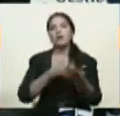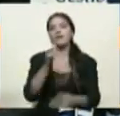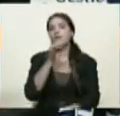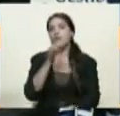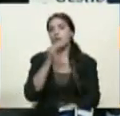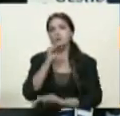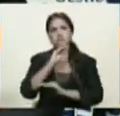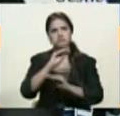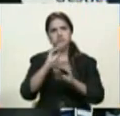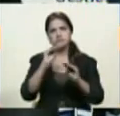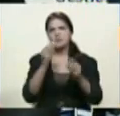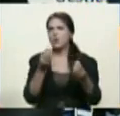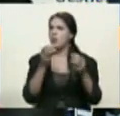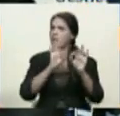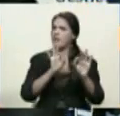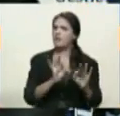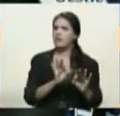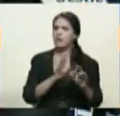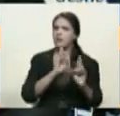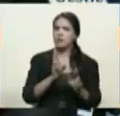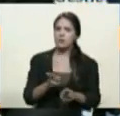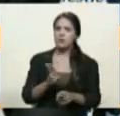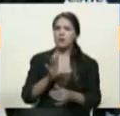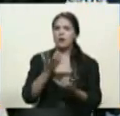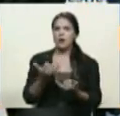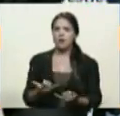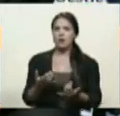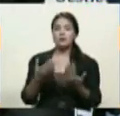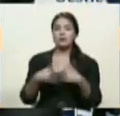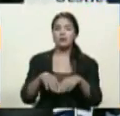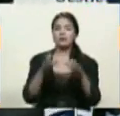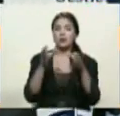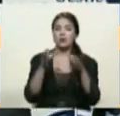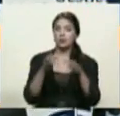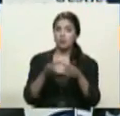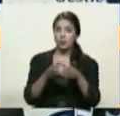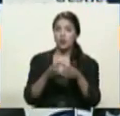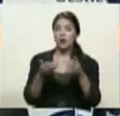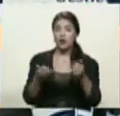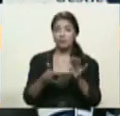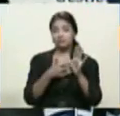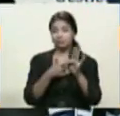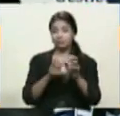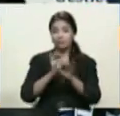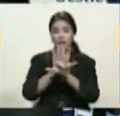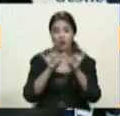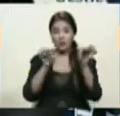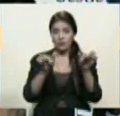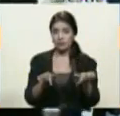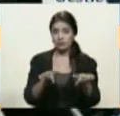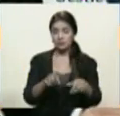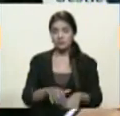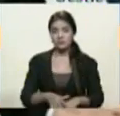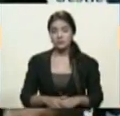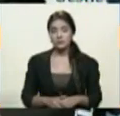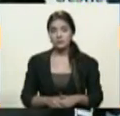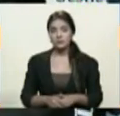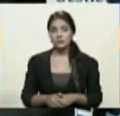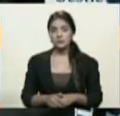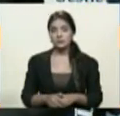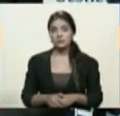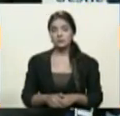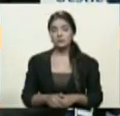el modus operandi de esta red de este cartel que estamos desmontando acá que se pongan a